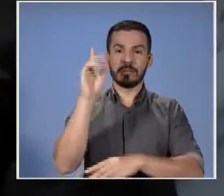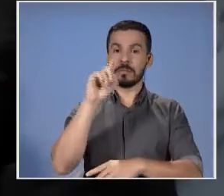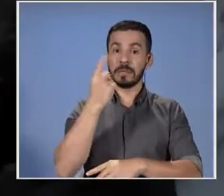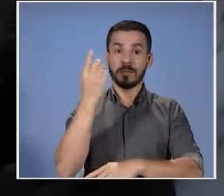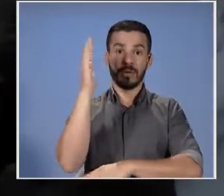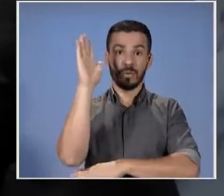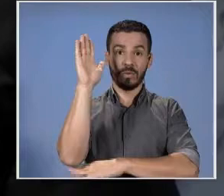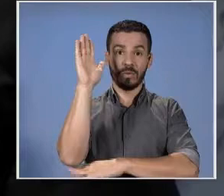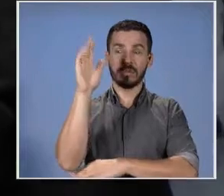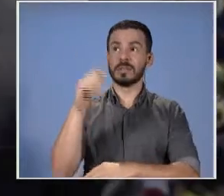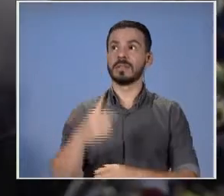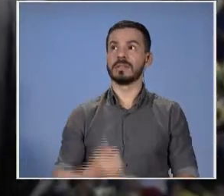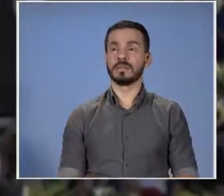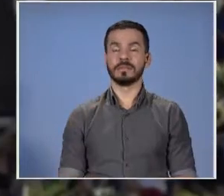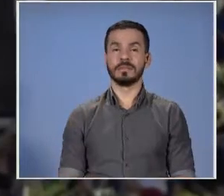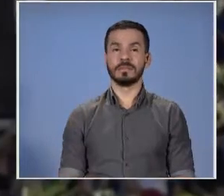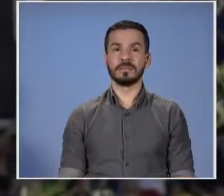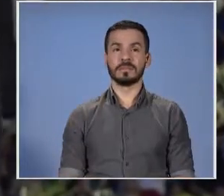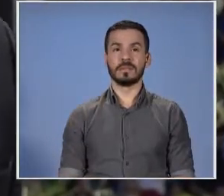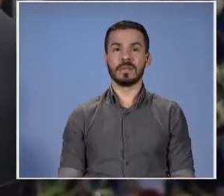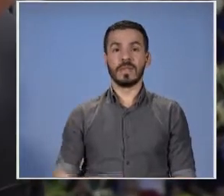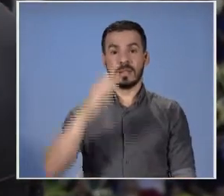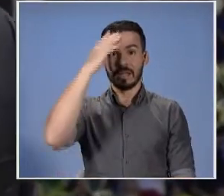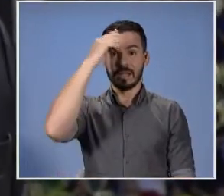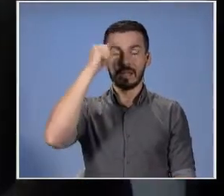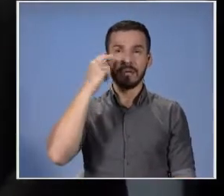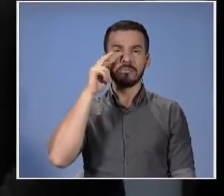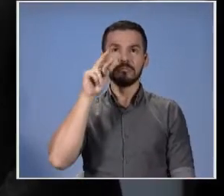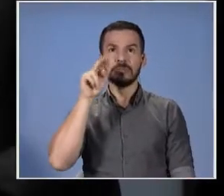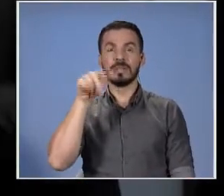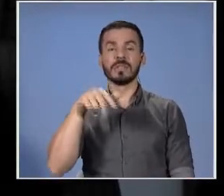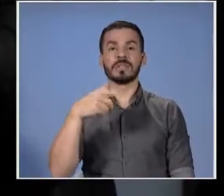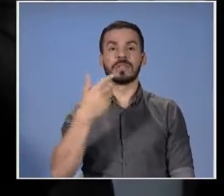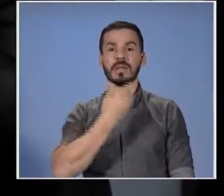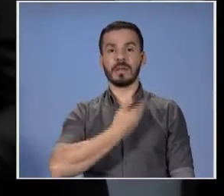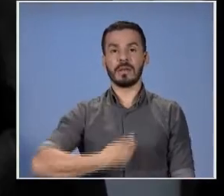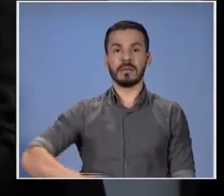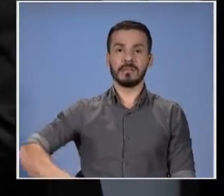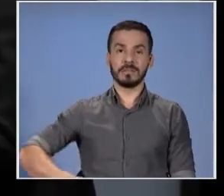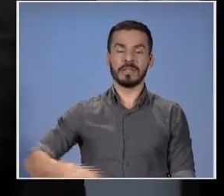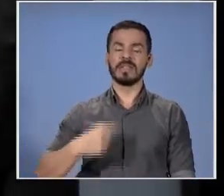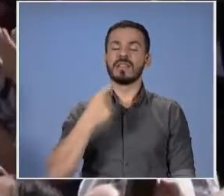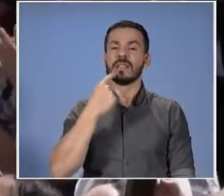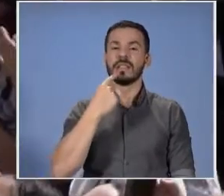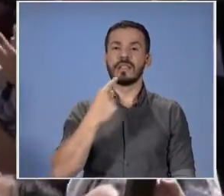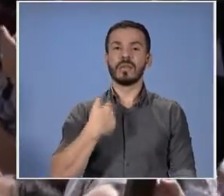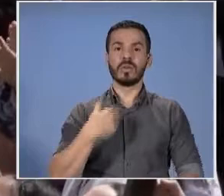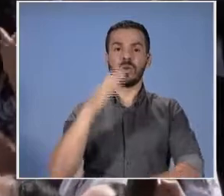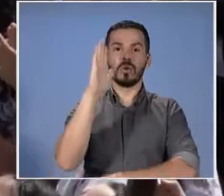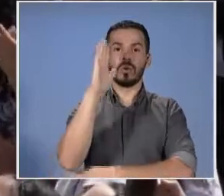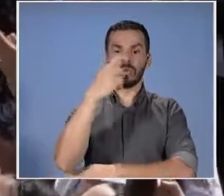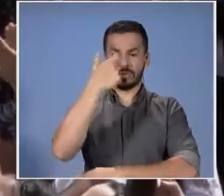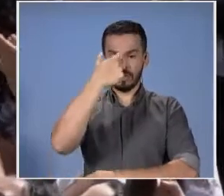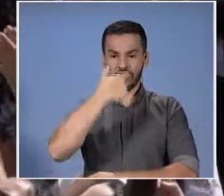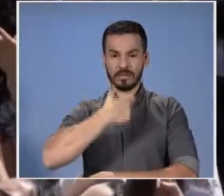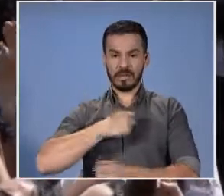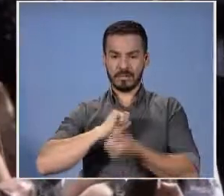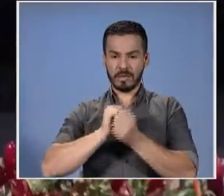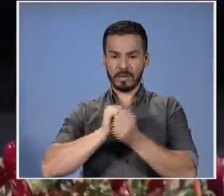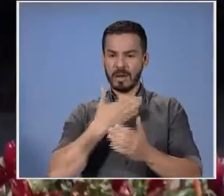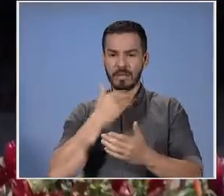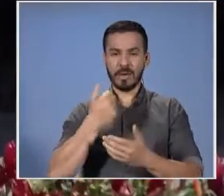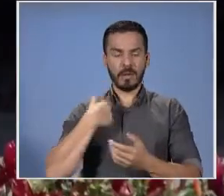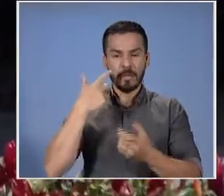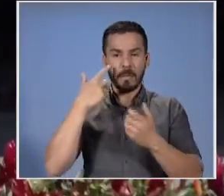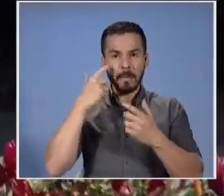juramentación. La juramentación de don Carlos Alvarado. La juramentación de don Carlos Alvarado. El presidente dijo: juro ser la mejor versión de mí mismo para llevar